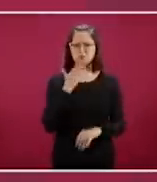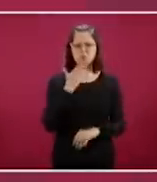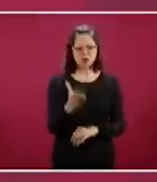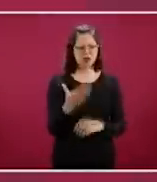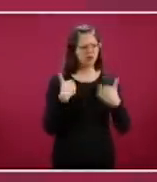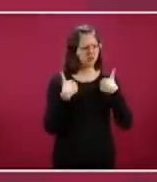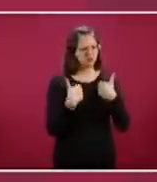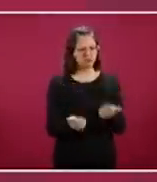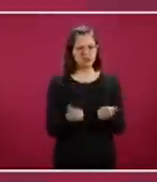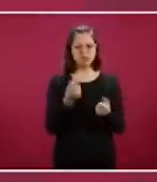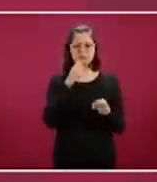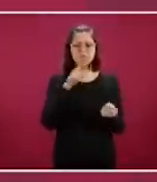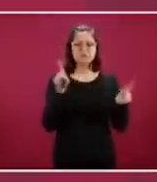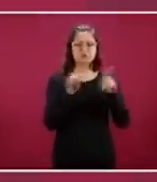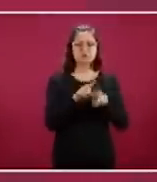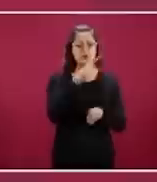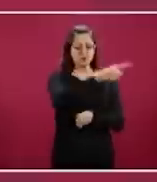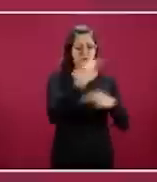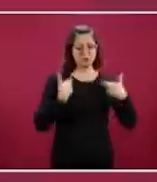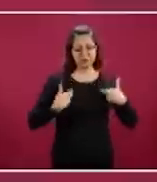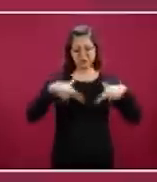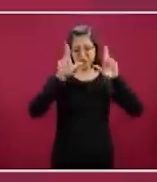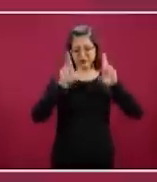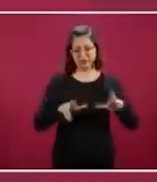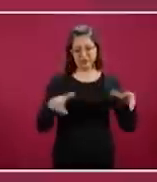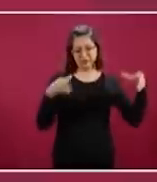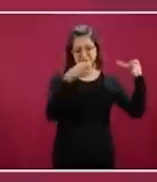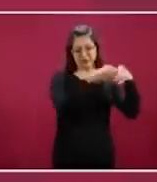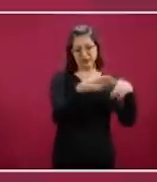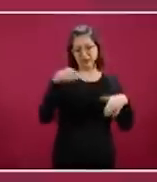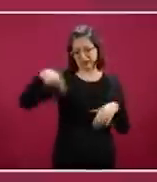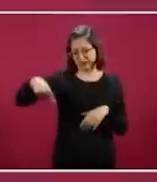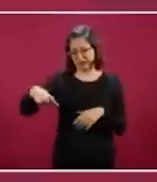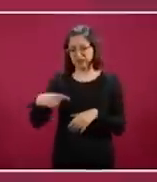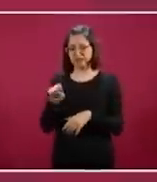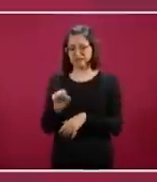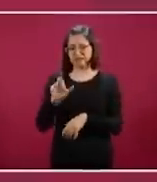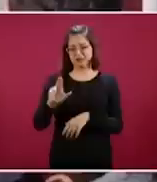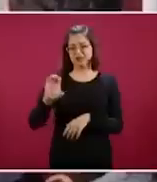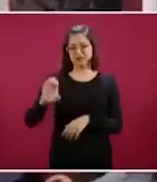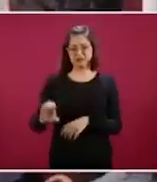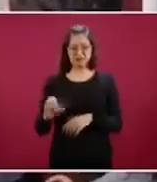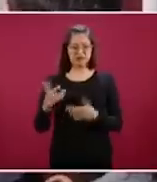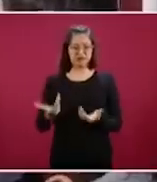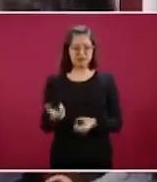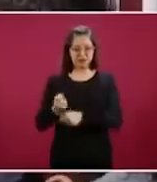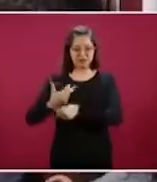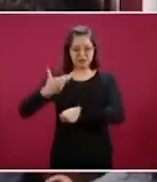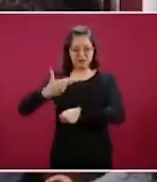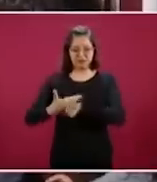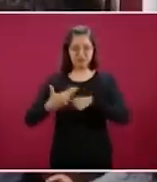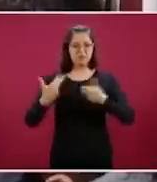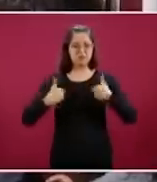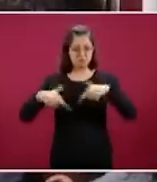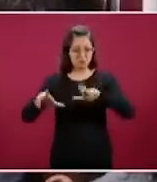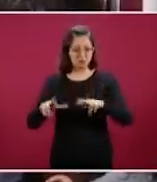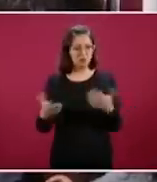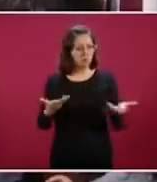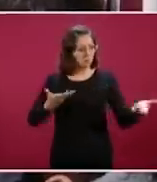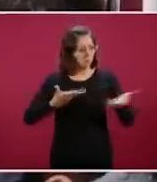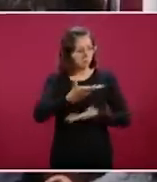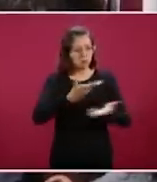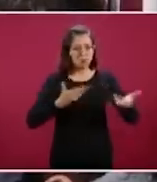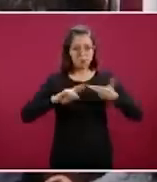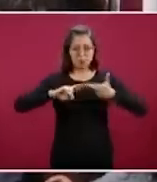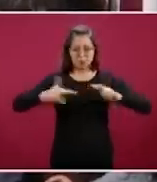entre el Departamento de Estado y Marcelo Ebrard. secretario de Relaciones Exteriores.